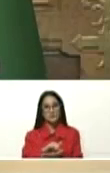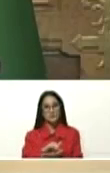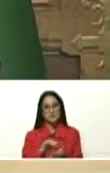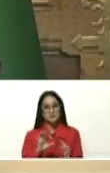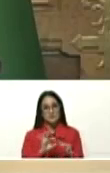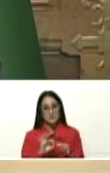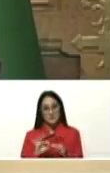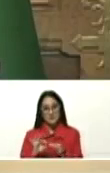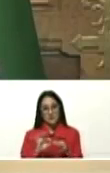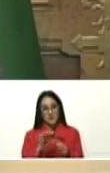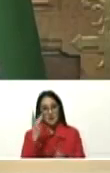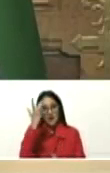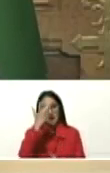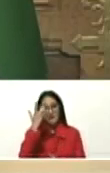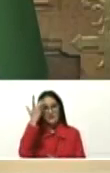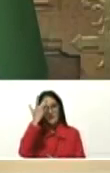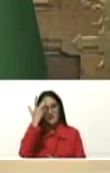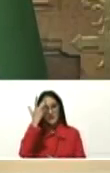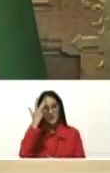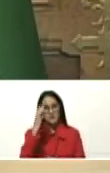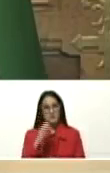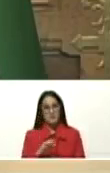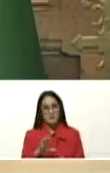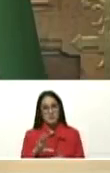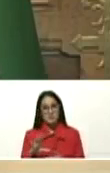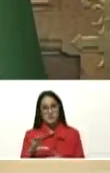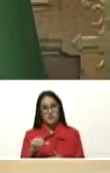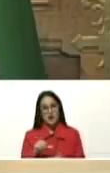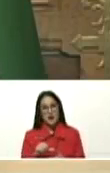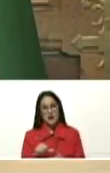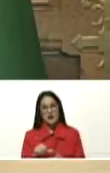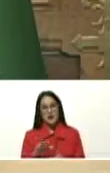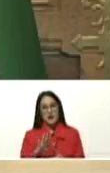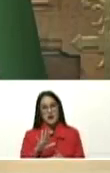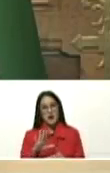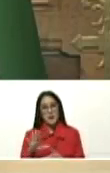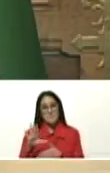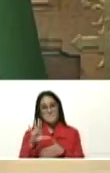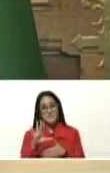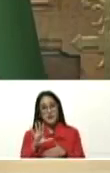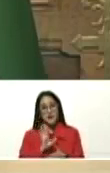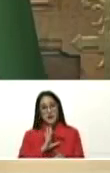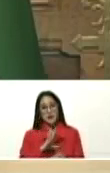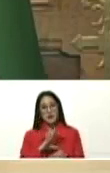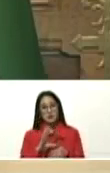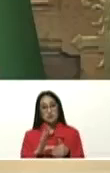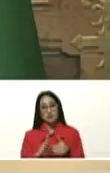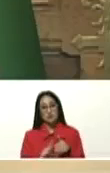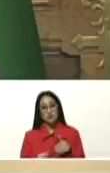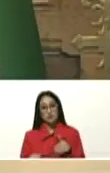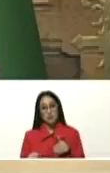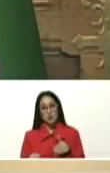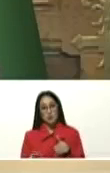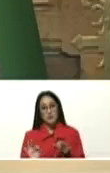unir el África con América del Sur. Vamos a avanzar en los planes de salud.